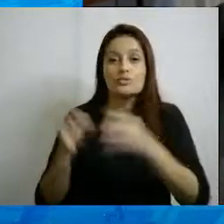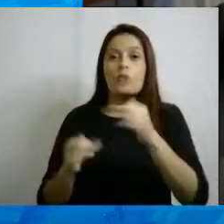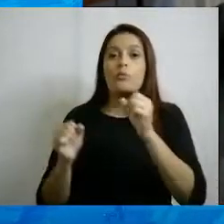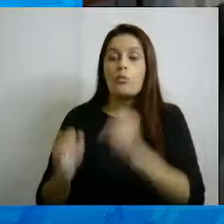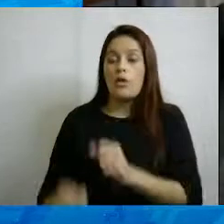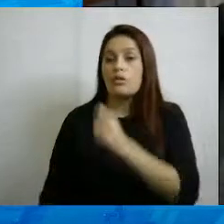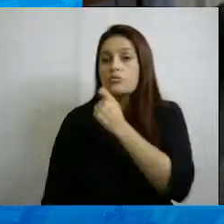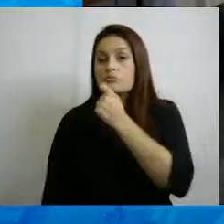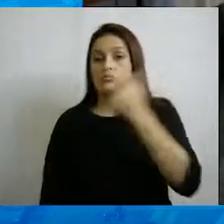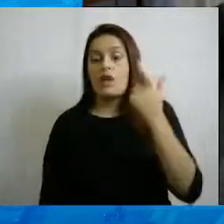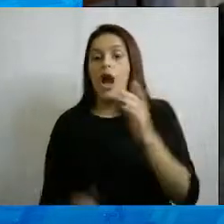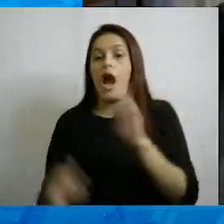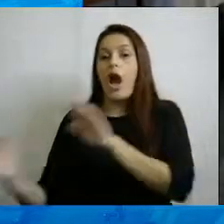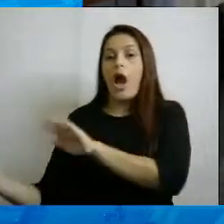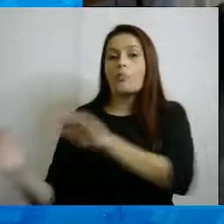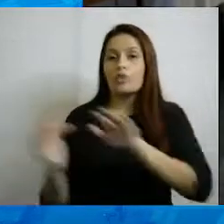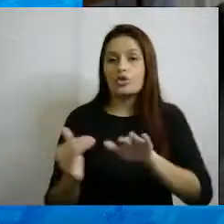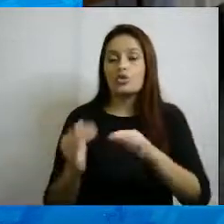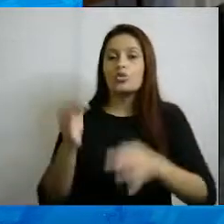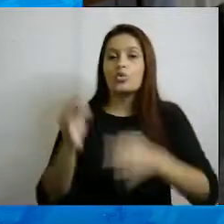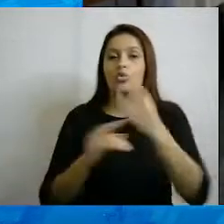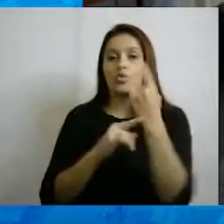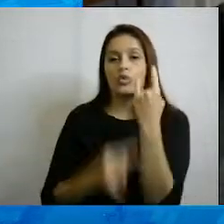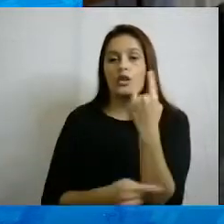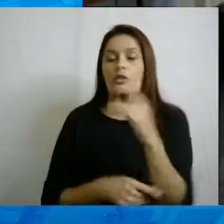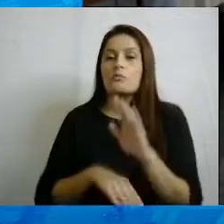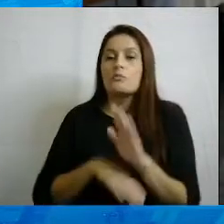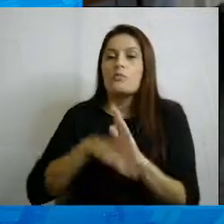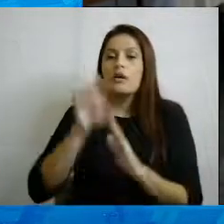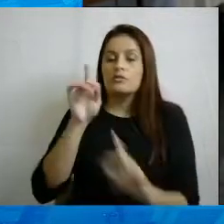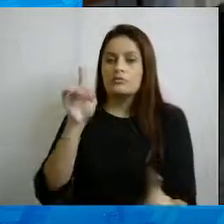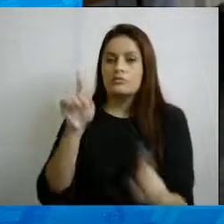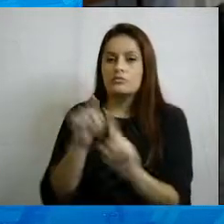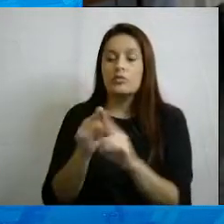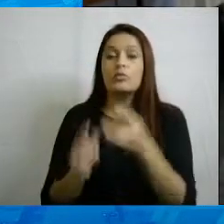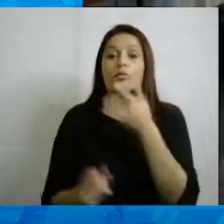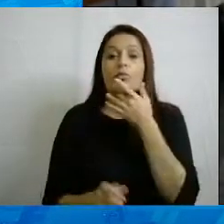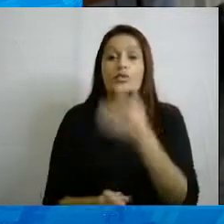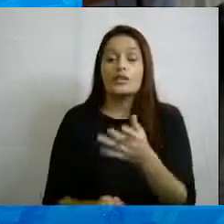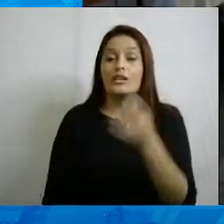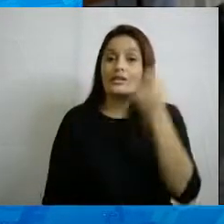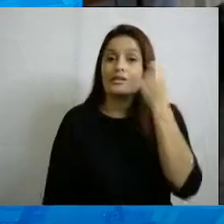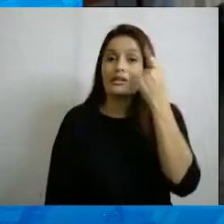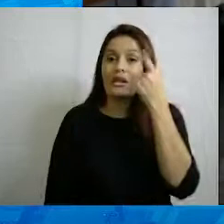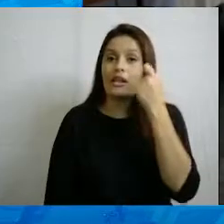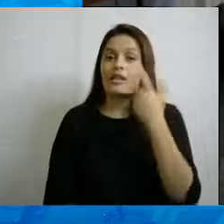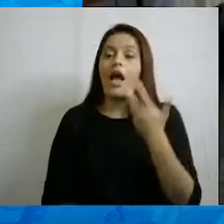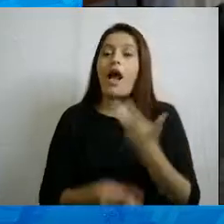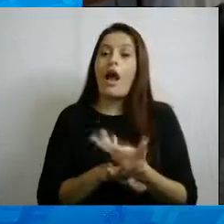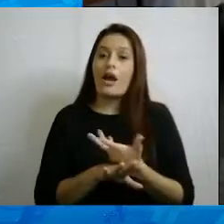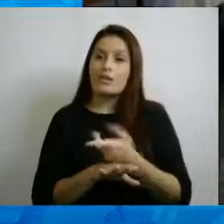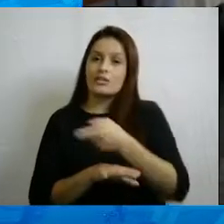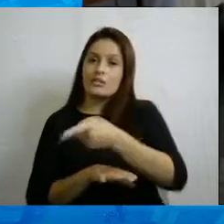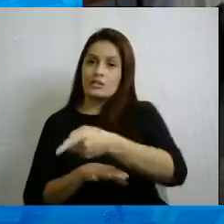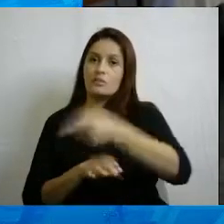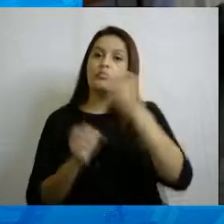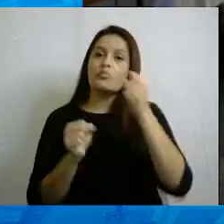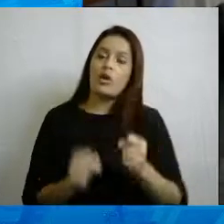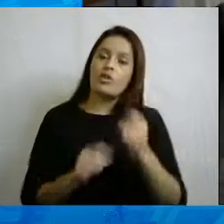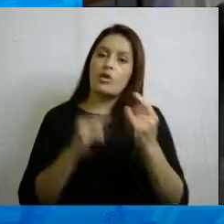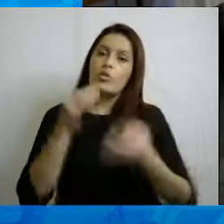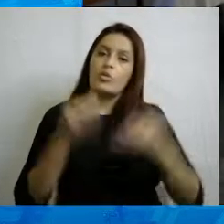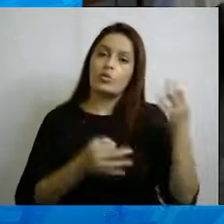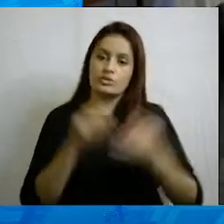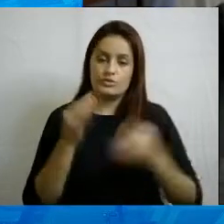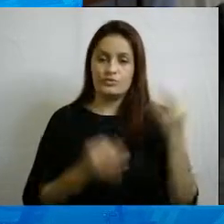eventualmente tener un apoyo jurídico más concreto, porque aquí a todas luces hay alguna acción judicial que se pueda